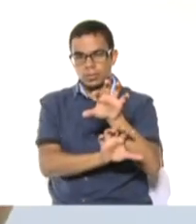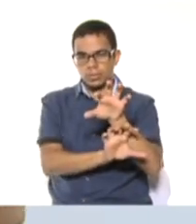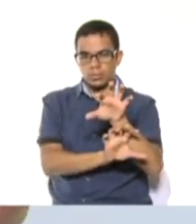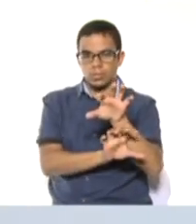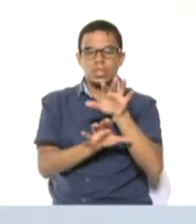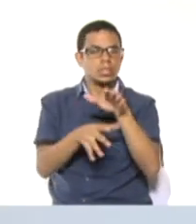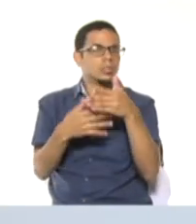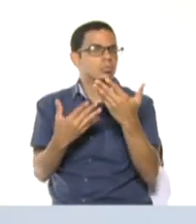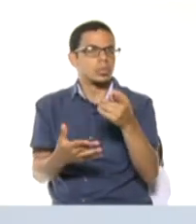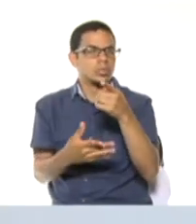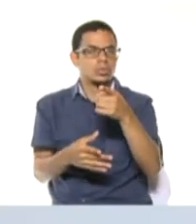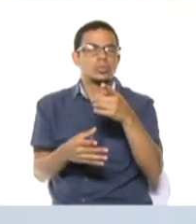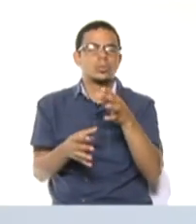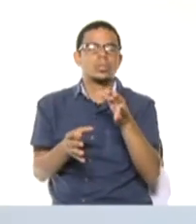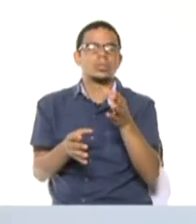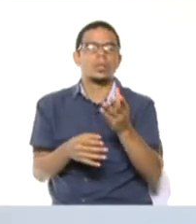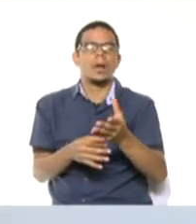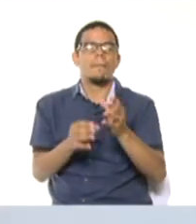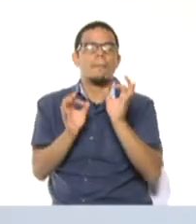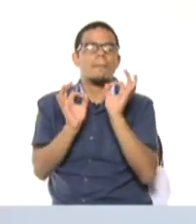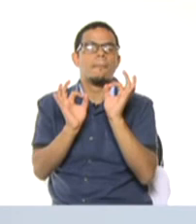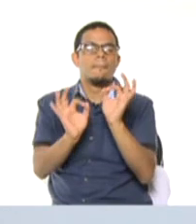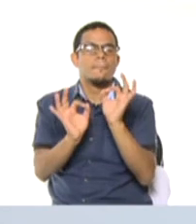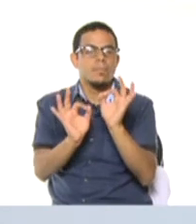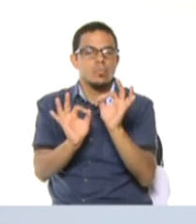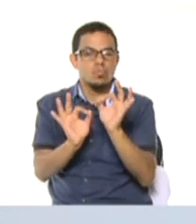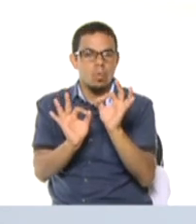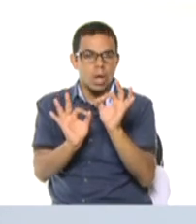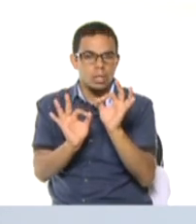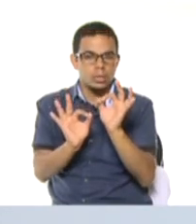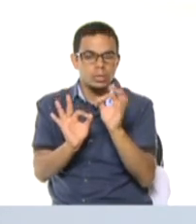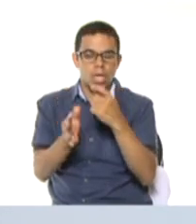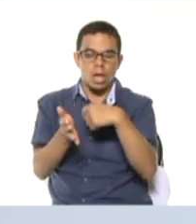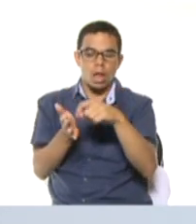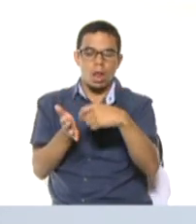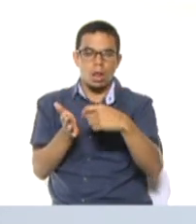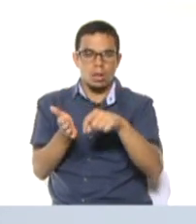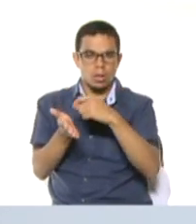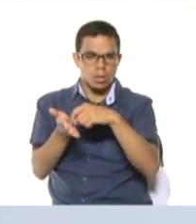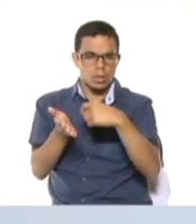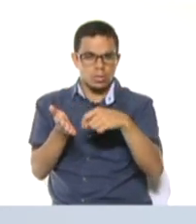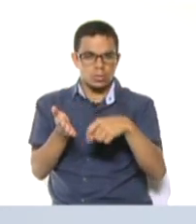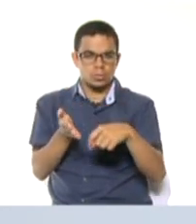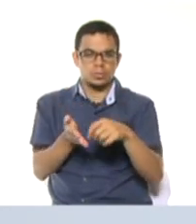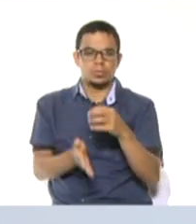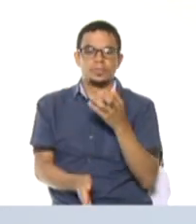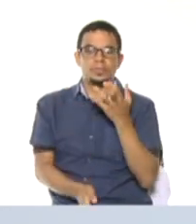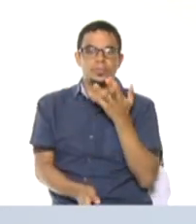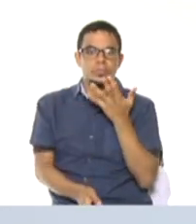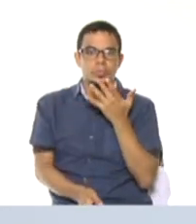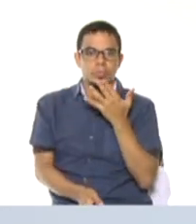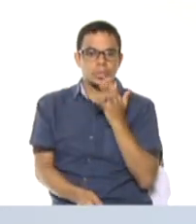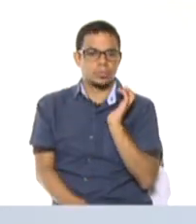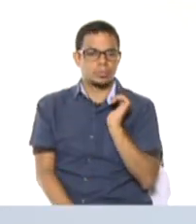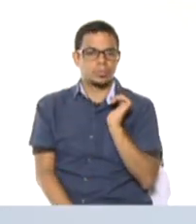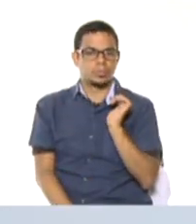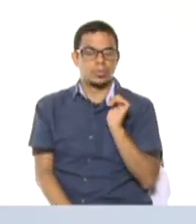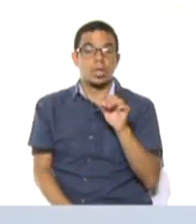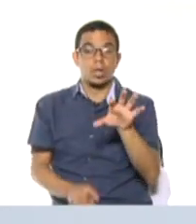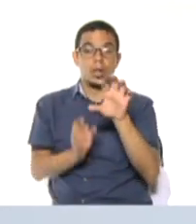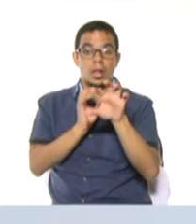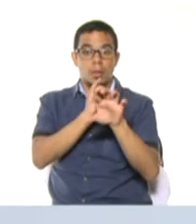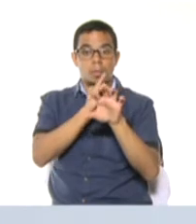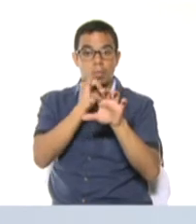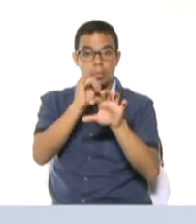esos aspectos formales que tiene la escritura. Tomamos en cuenta que para un mapa